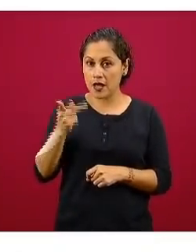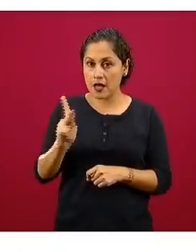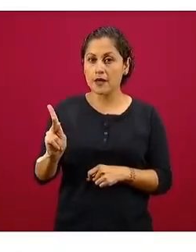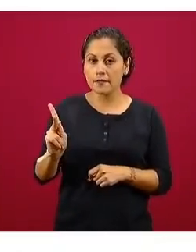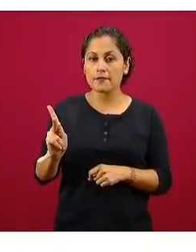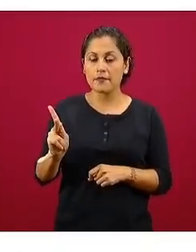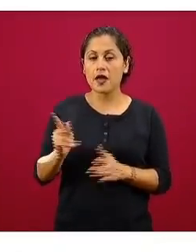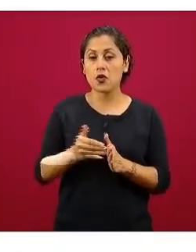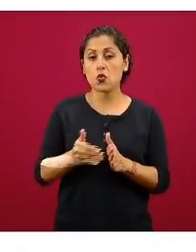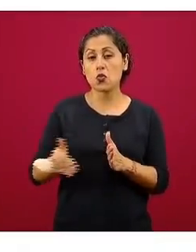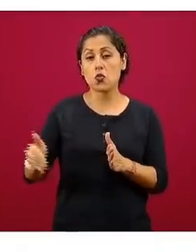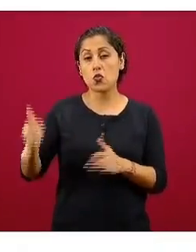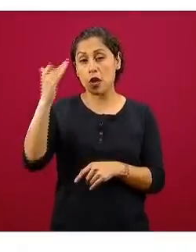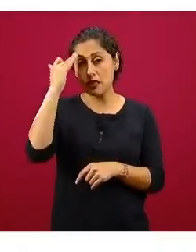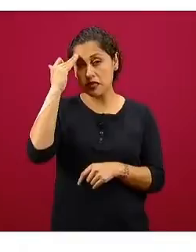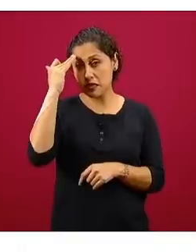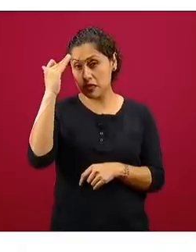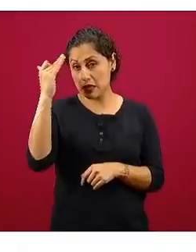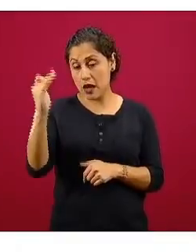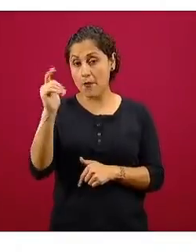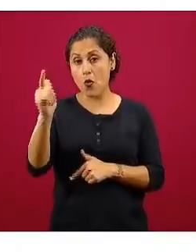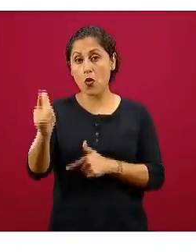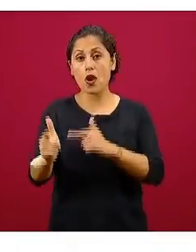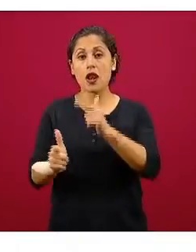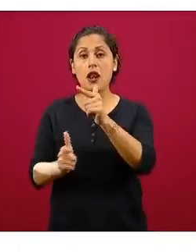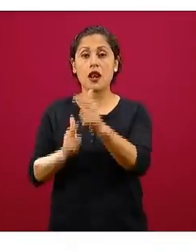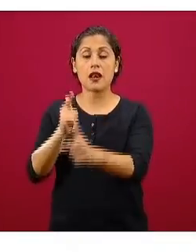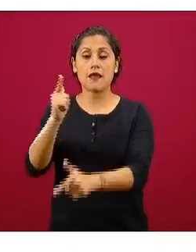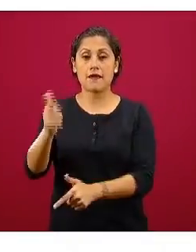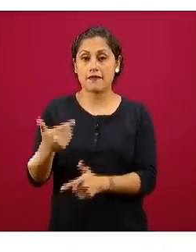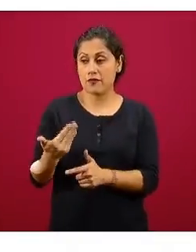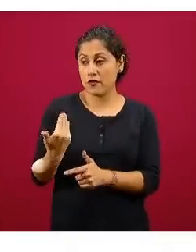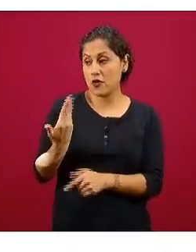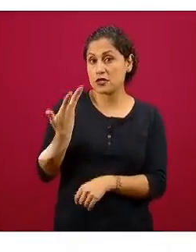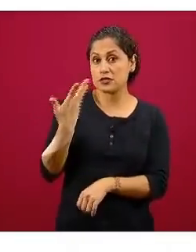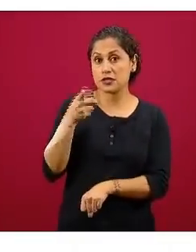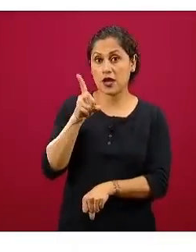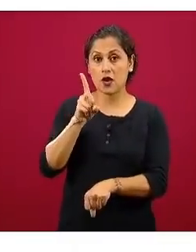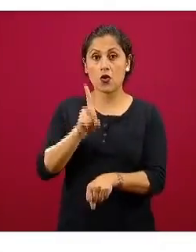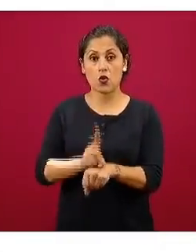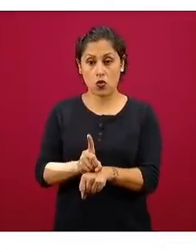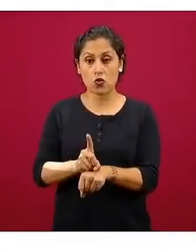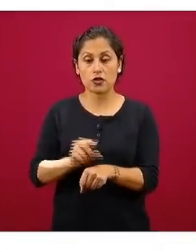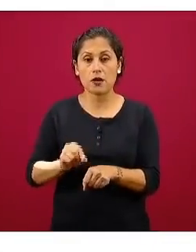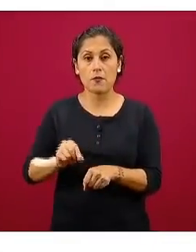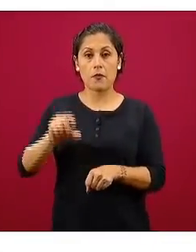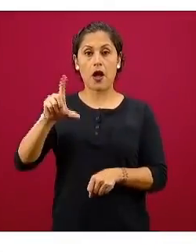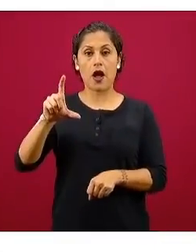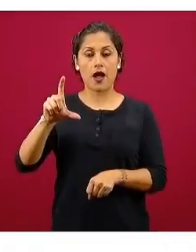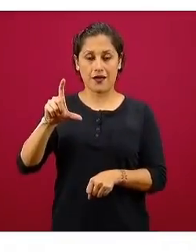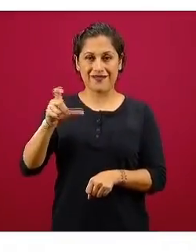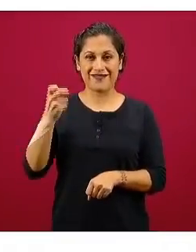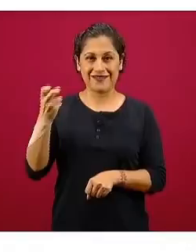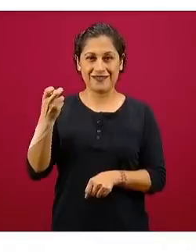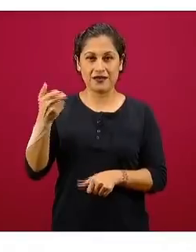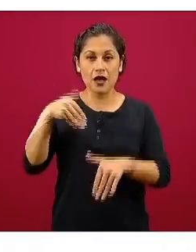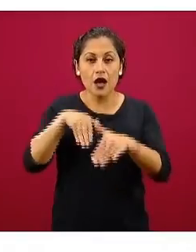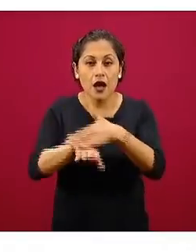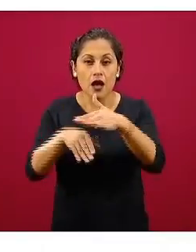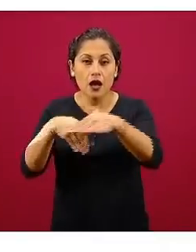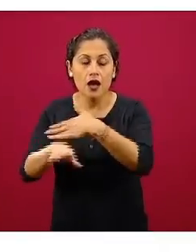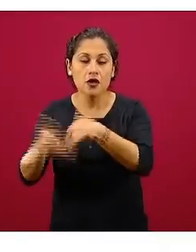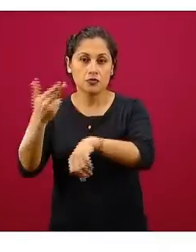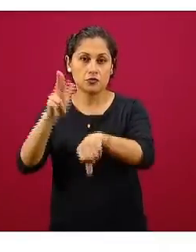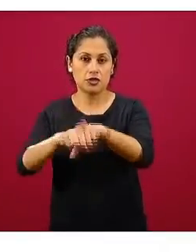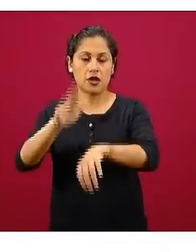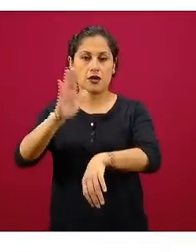periodos de meseta y ahora con los últimos 5 días un aumento en el número de la ocupación de